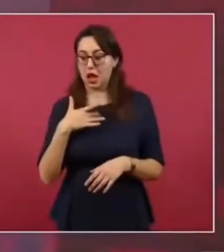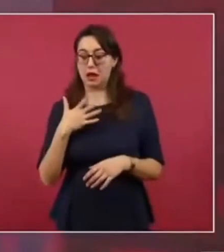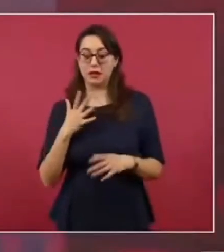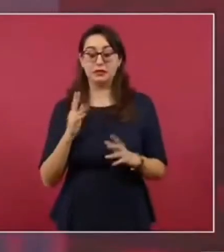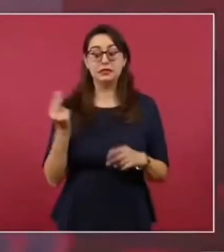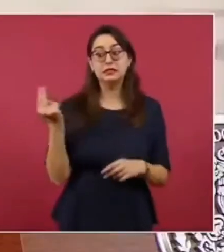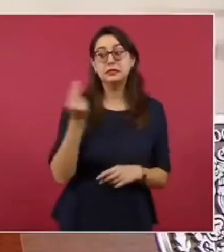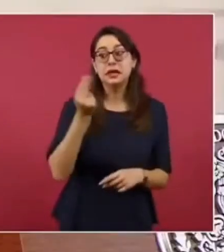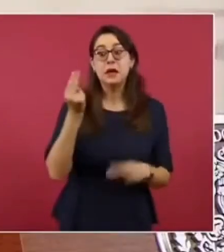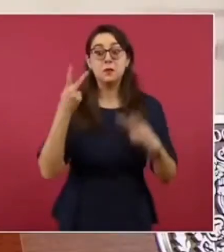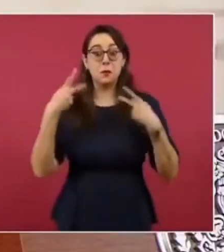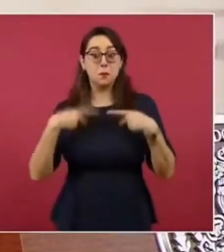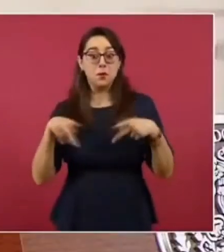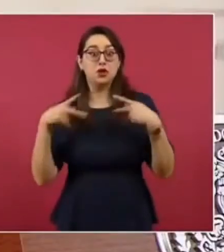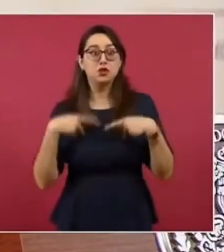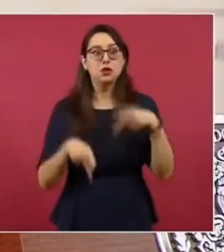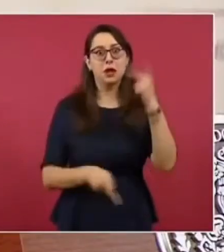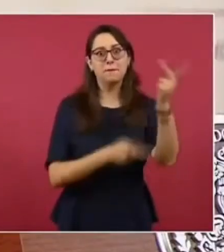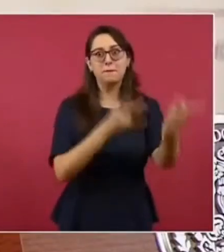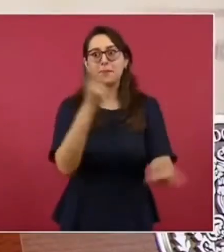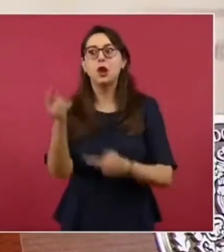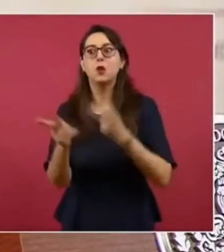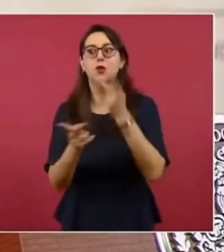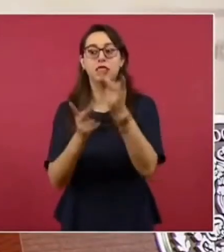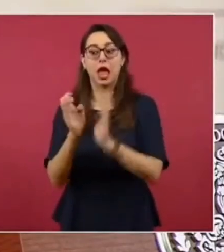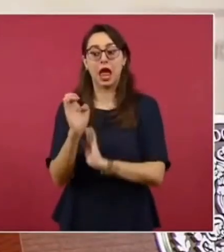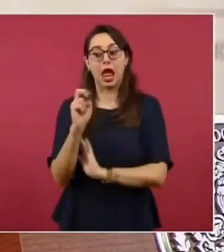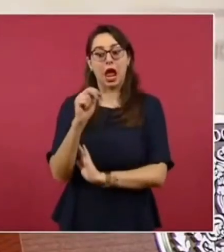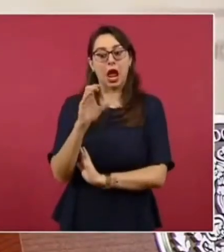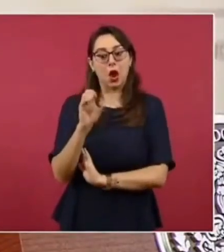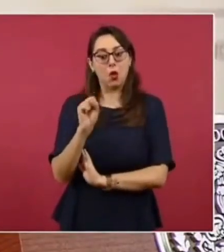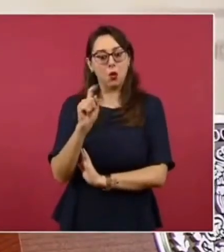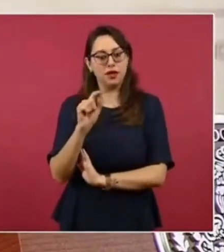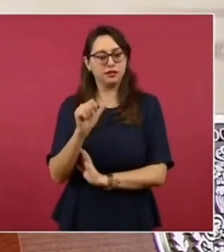¿verdad? Y para allá van.